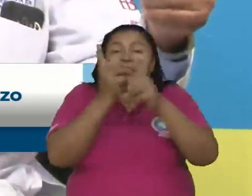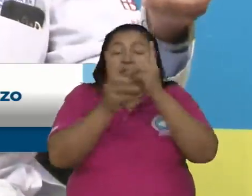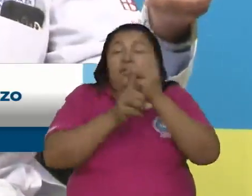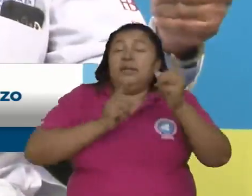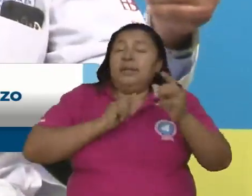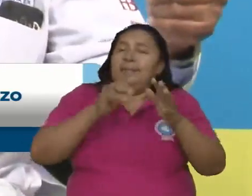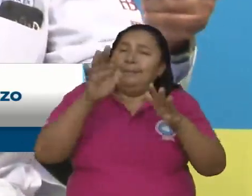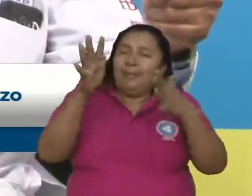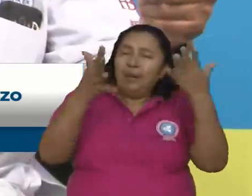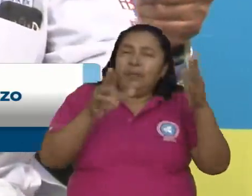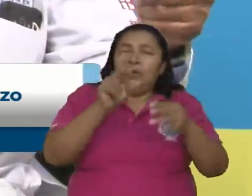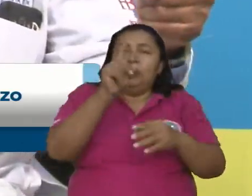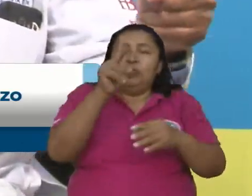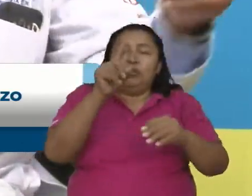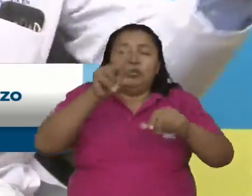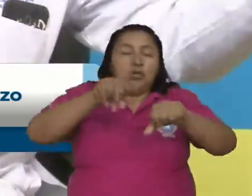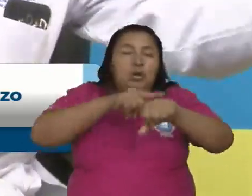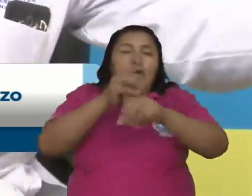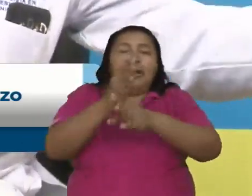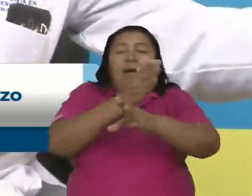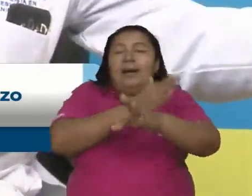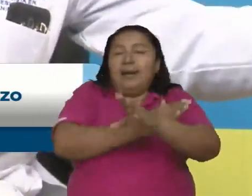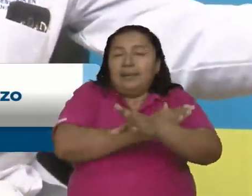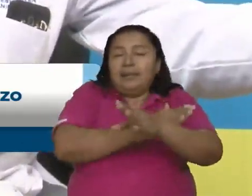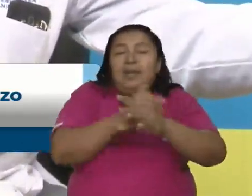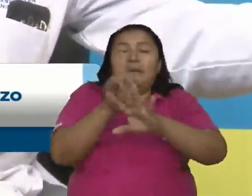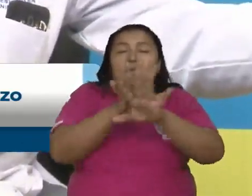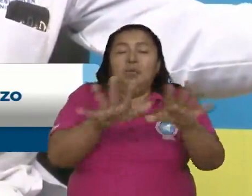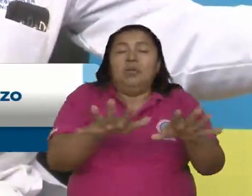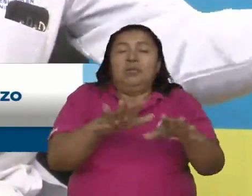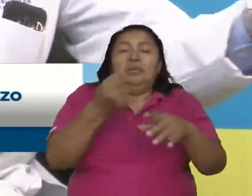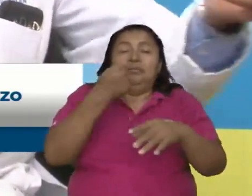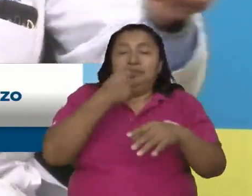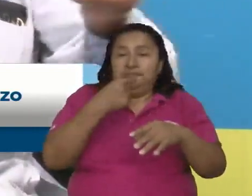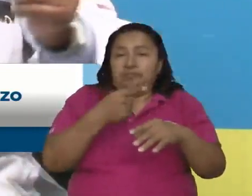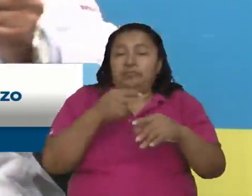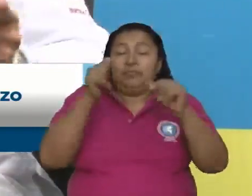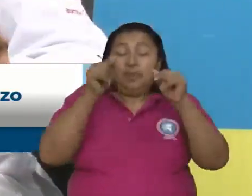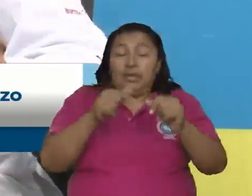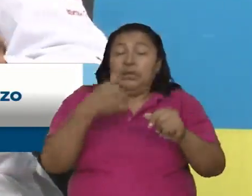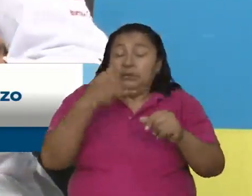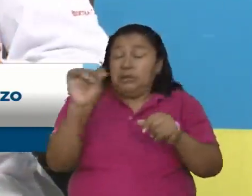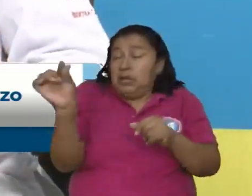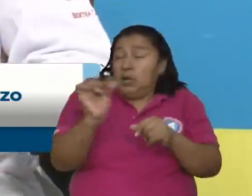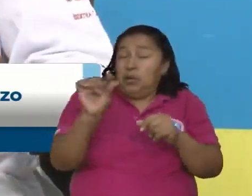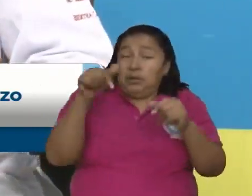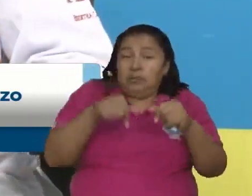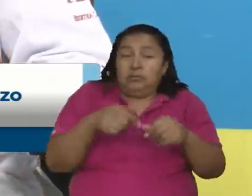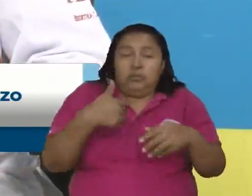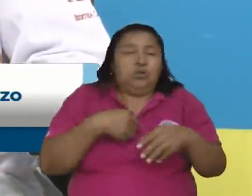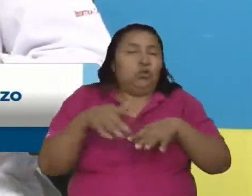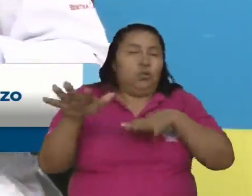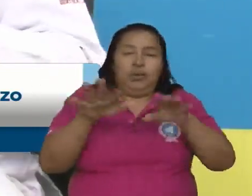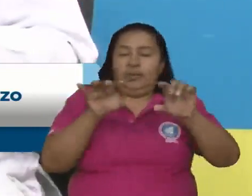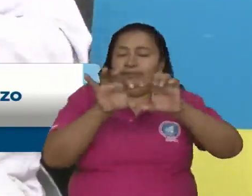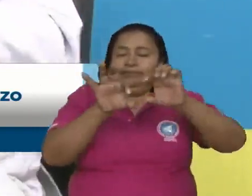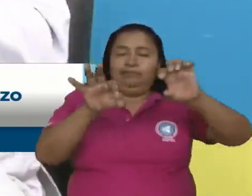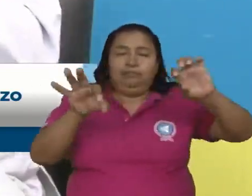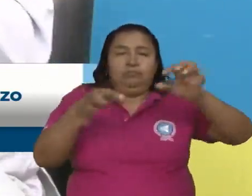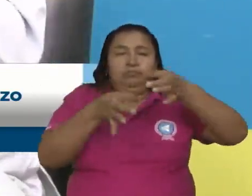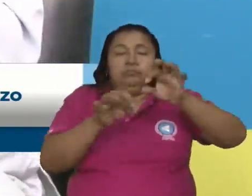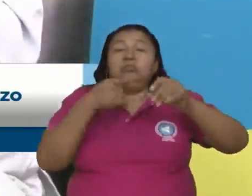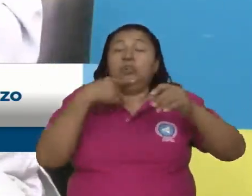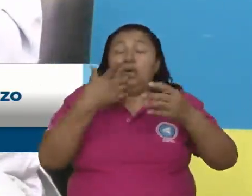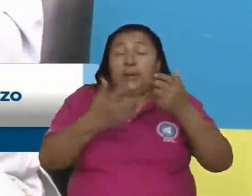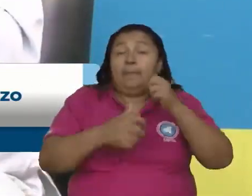menos 12 horas previas la última dosis. ¿Ya? Entonces, si se la acaban de poner, yo no le puedo tocar la columna, porque llevo el